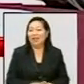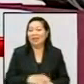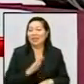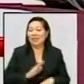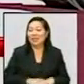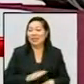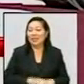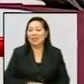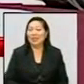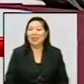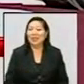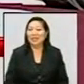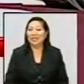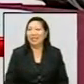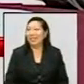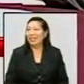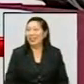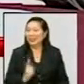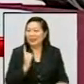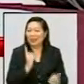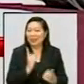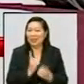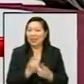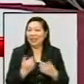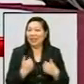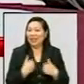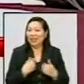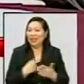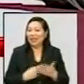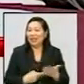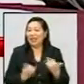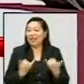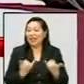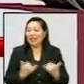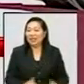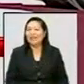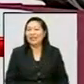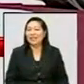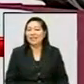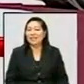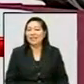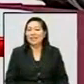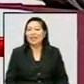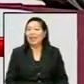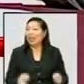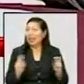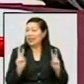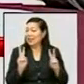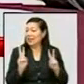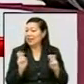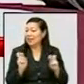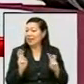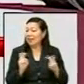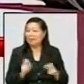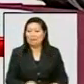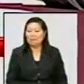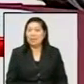sobre el enfoque que tendría que ponerle en esta parte al tema